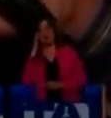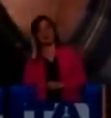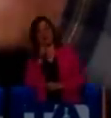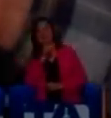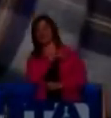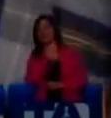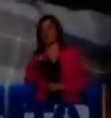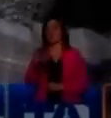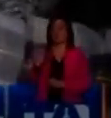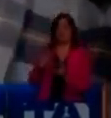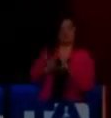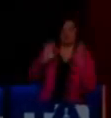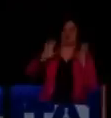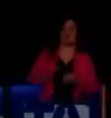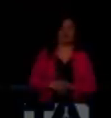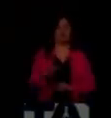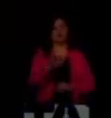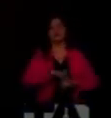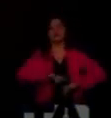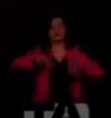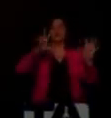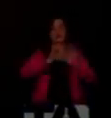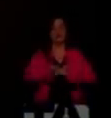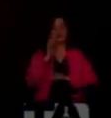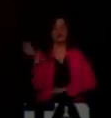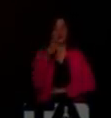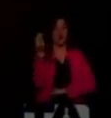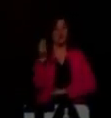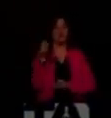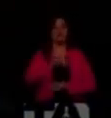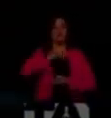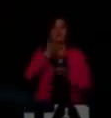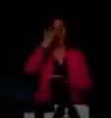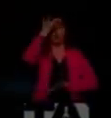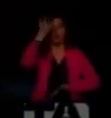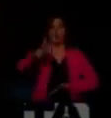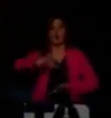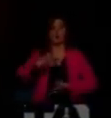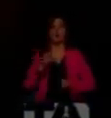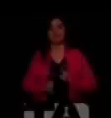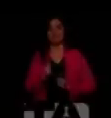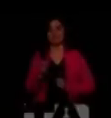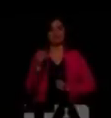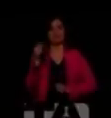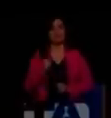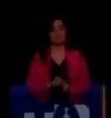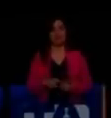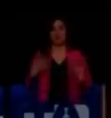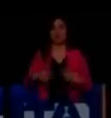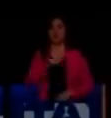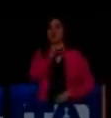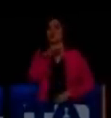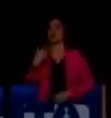personas que no se les conoce. Son las 8 de la noche y esta joven nos cuenta por qué está apresurada. Porque nos